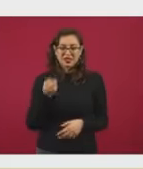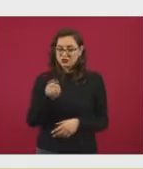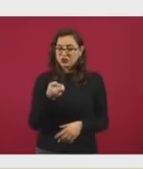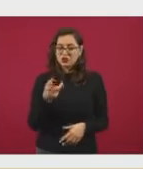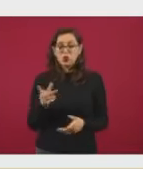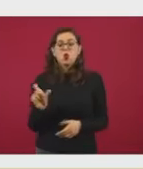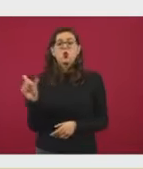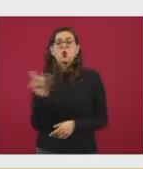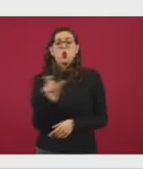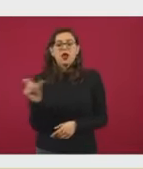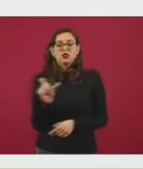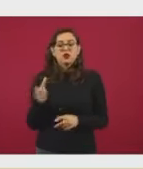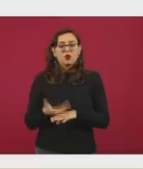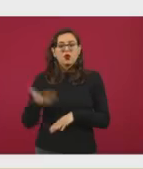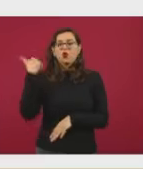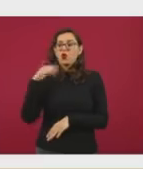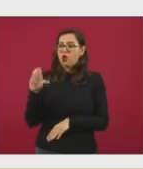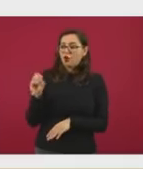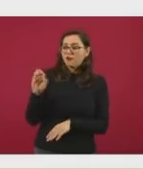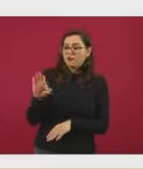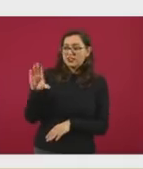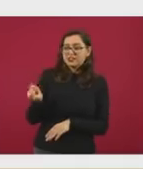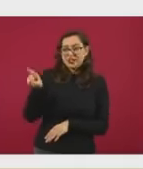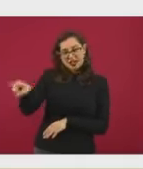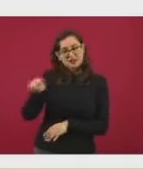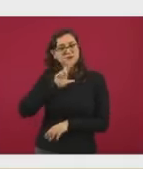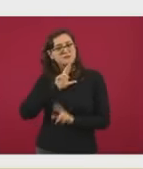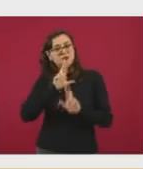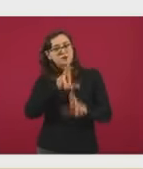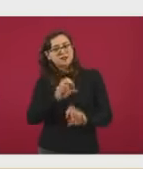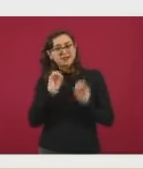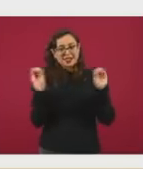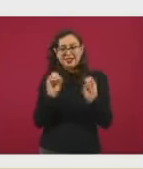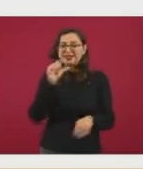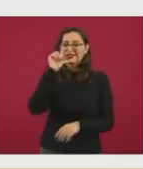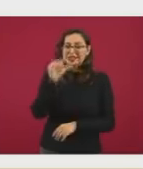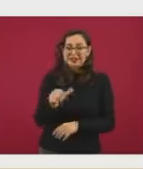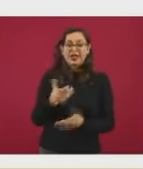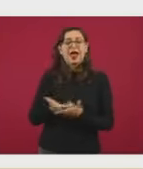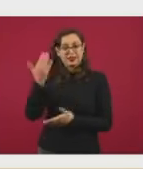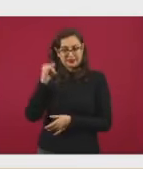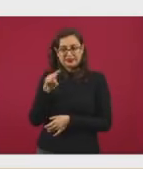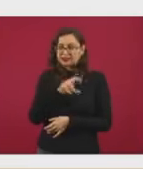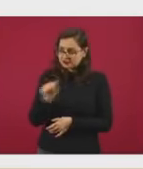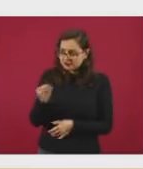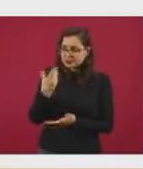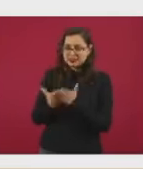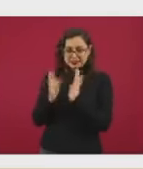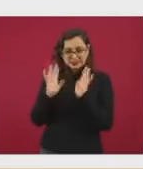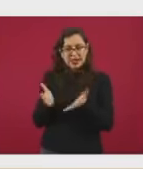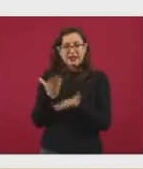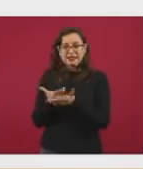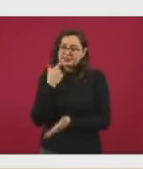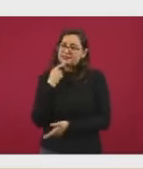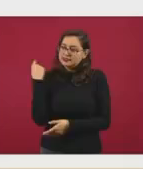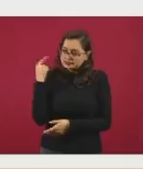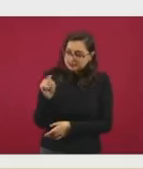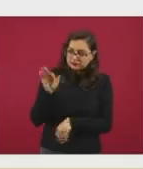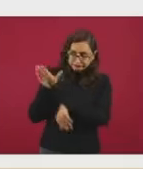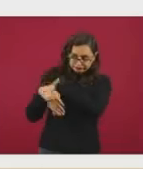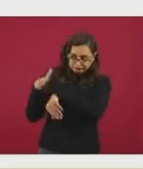veces la pregunta es, COFESE no está resolviendo sobre denuncias que presentó el Seguro Social, que realmente sería